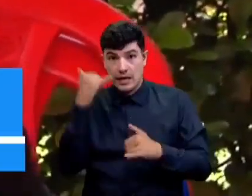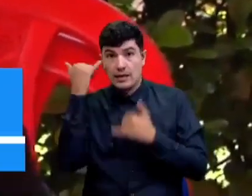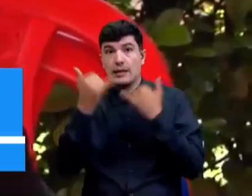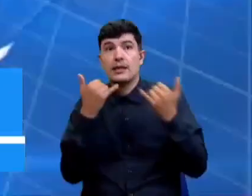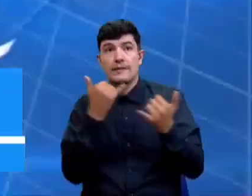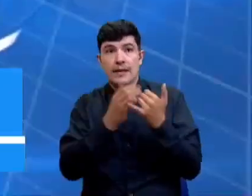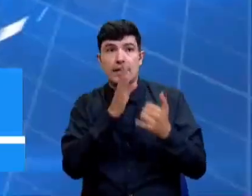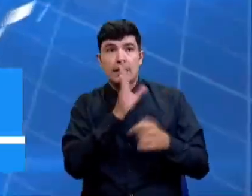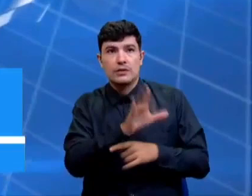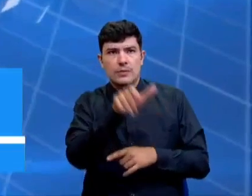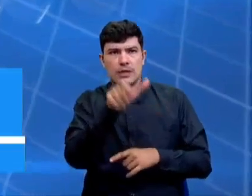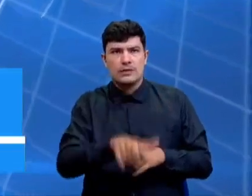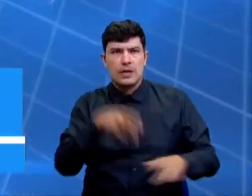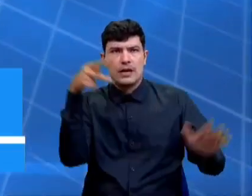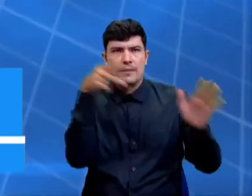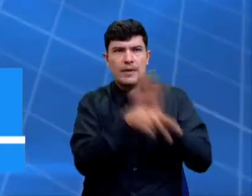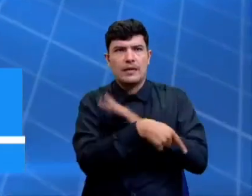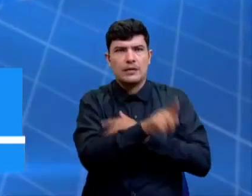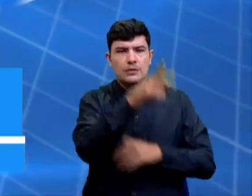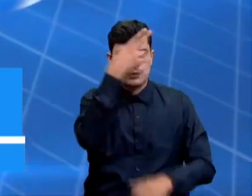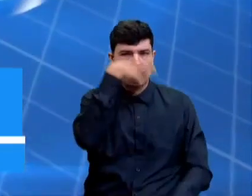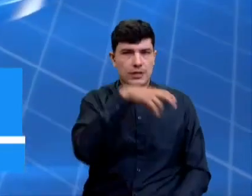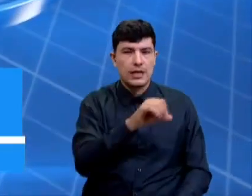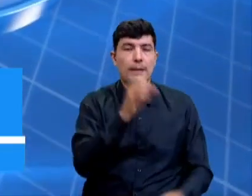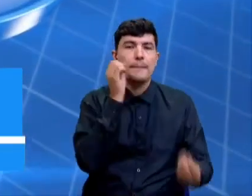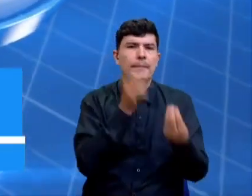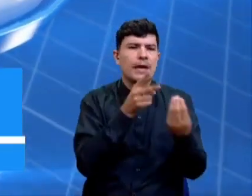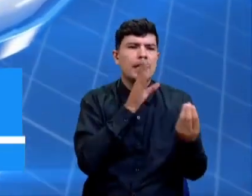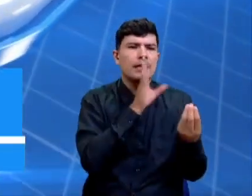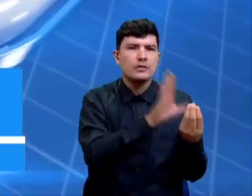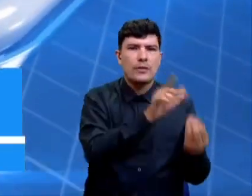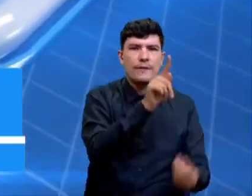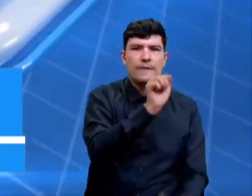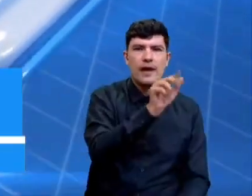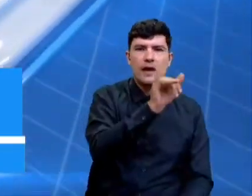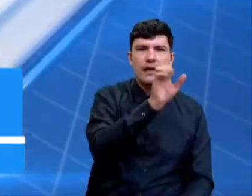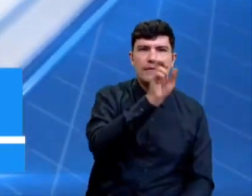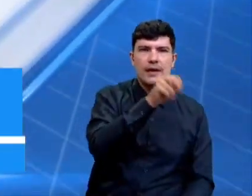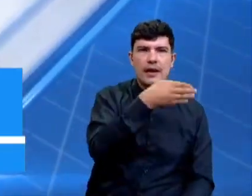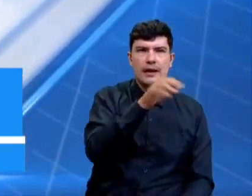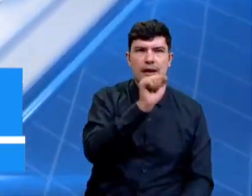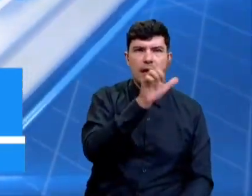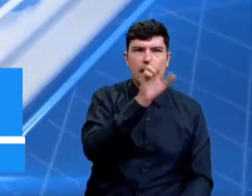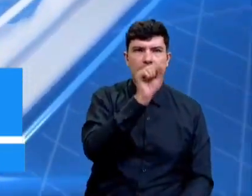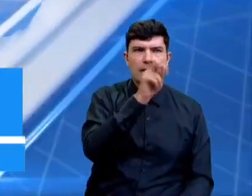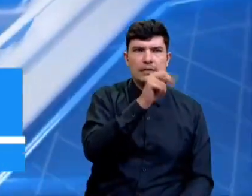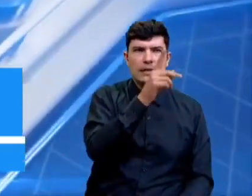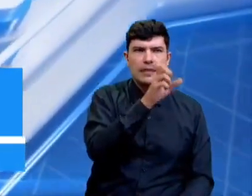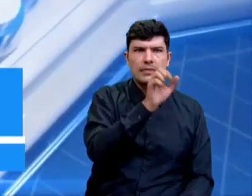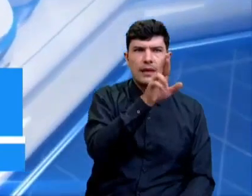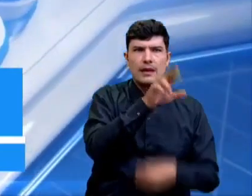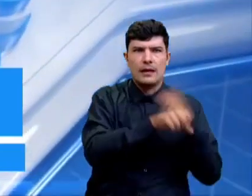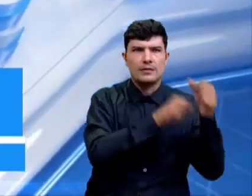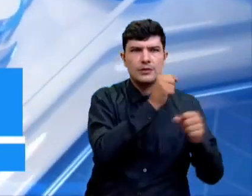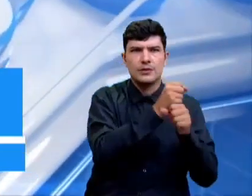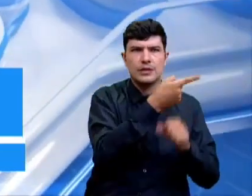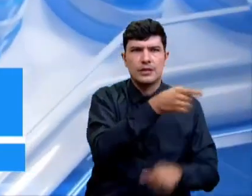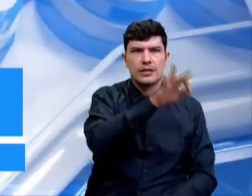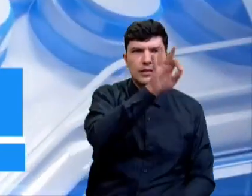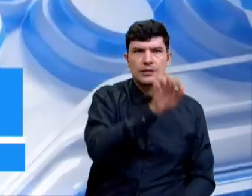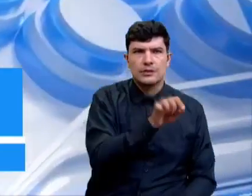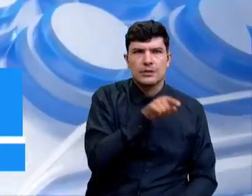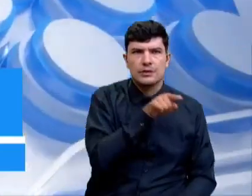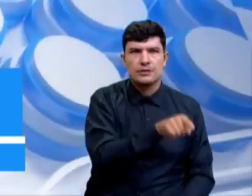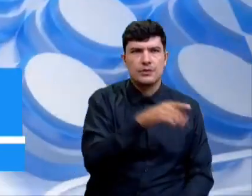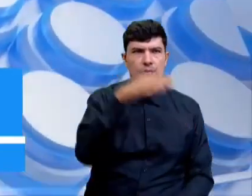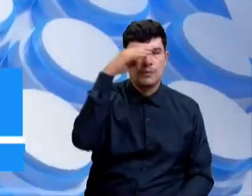a mi hijo. La víctima fue identificada como Fabián Alexander Osma Méndez, de 18 años, y que según